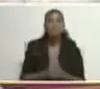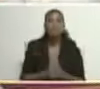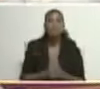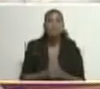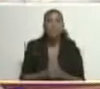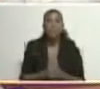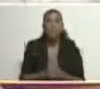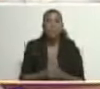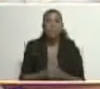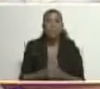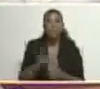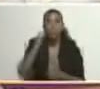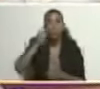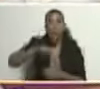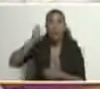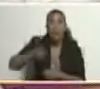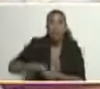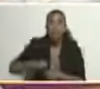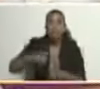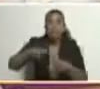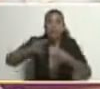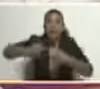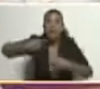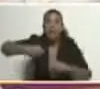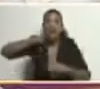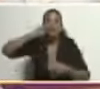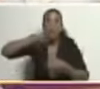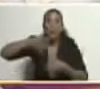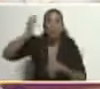Y la taza se puede partir.